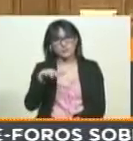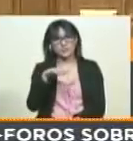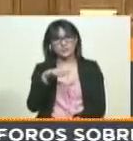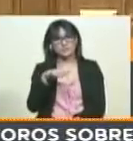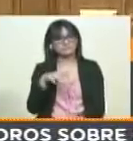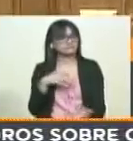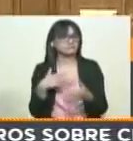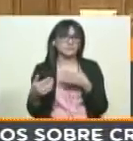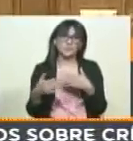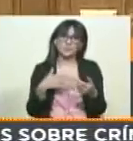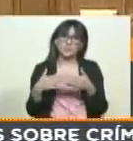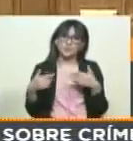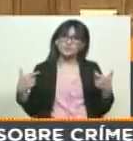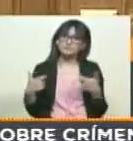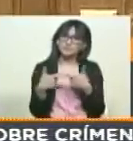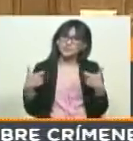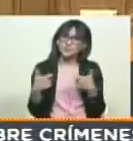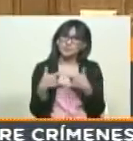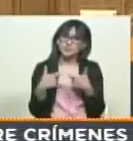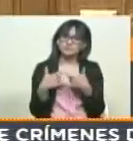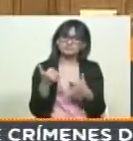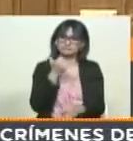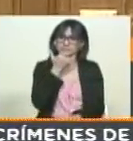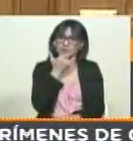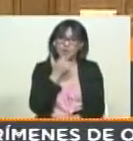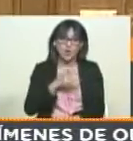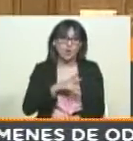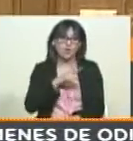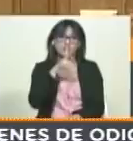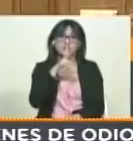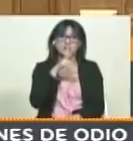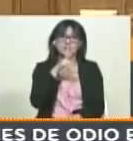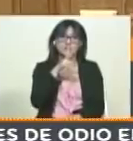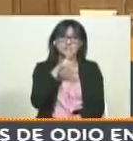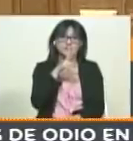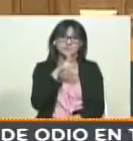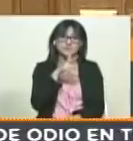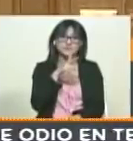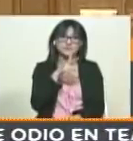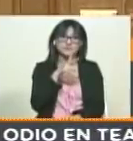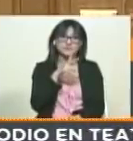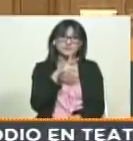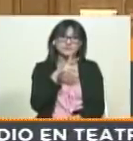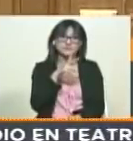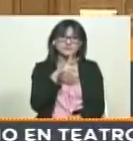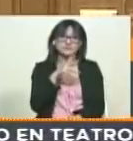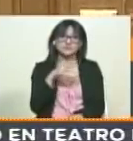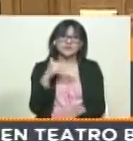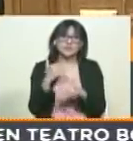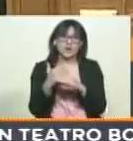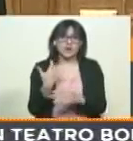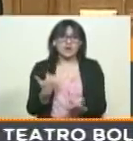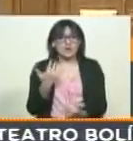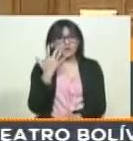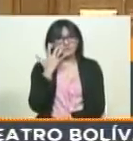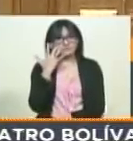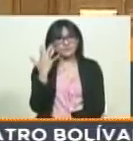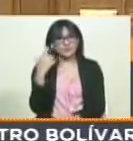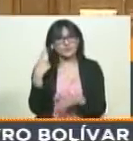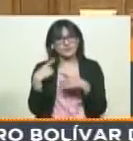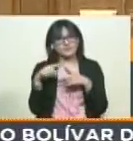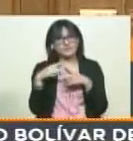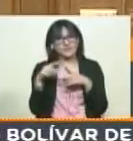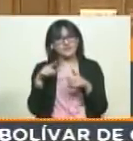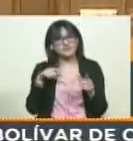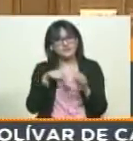importe generar conflictos de consecuencias incalculables en esta región, como los que estamos presenciando en